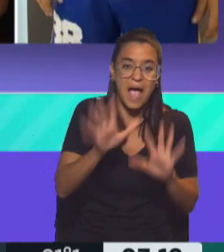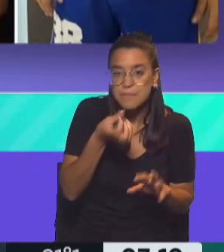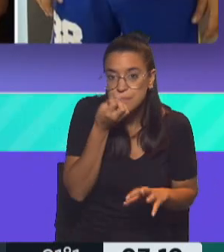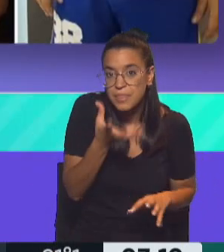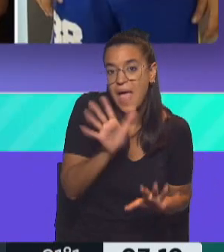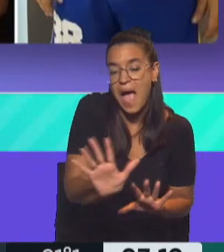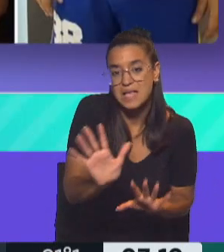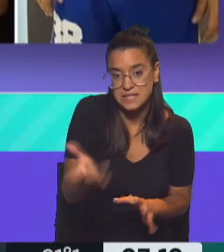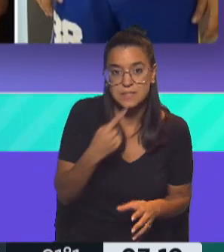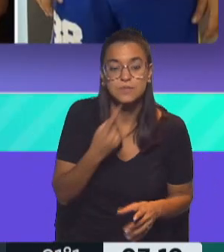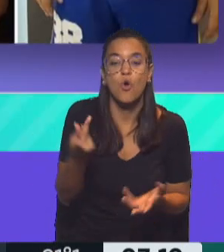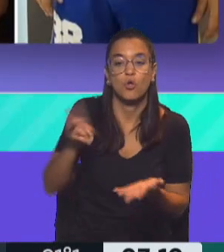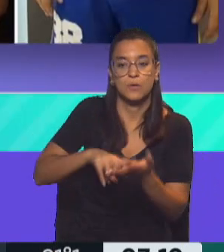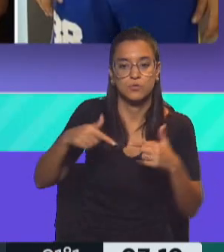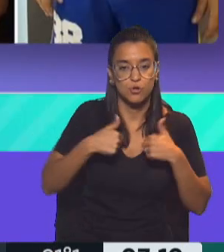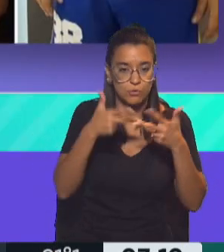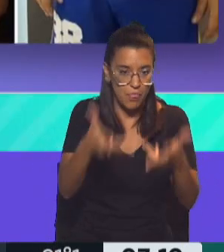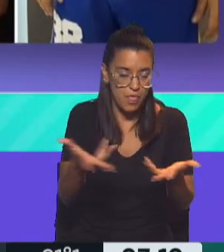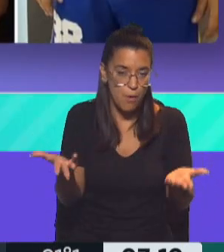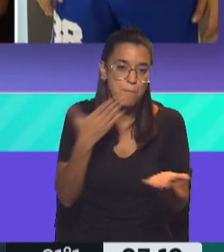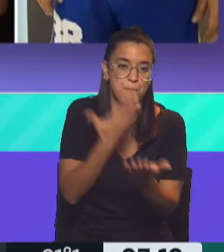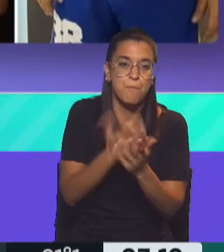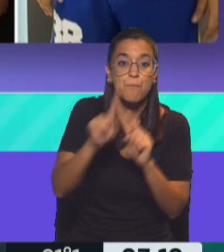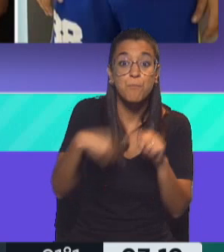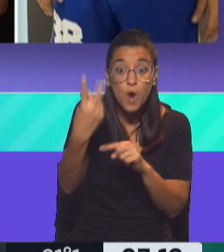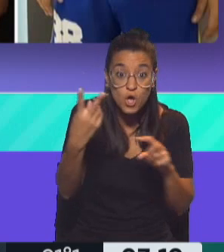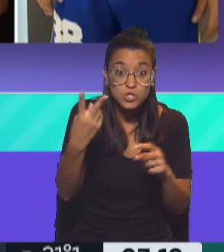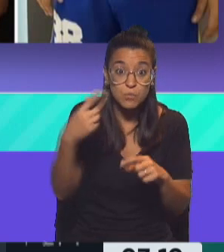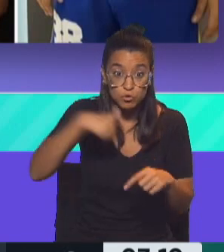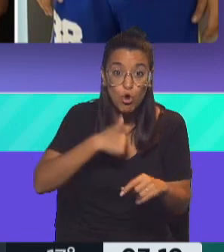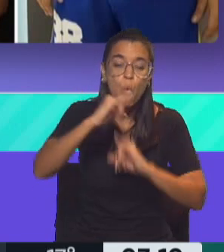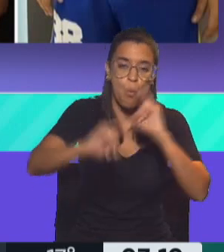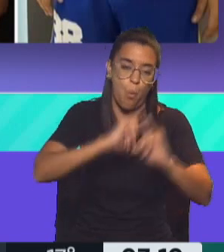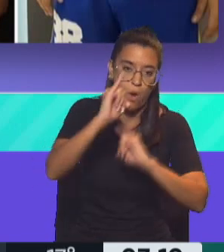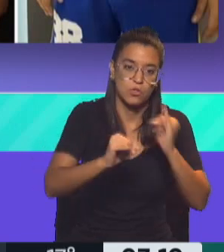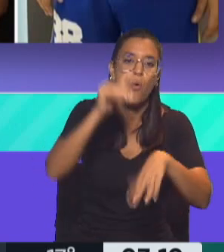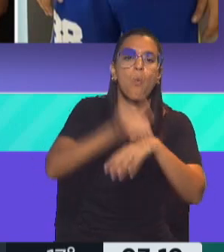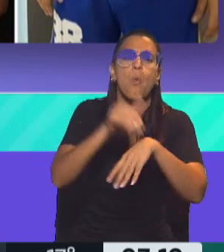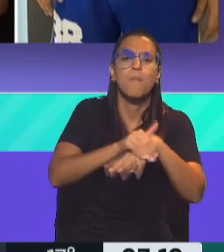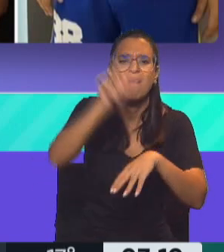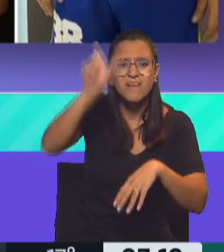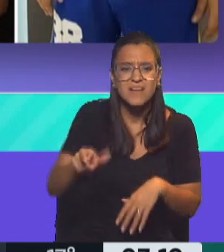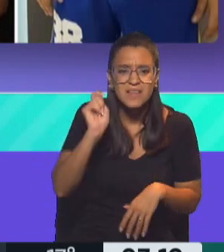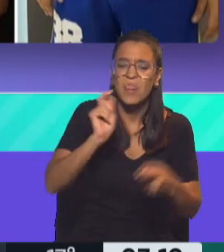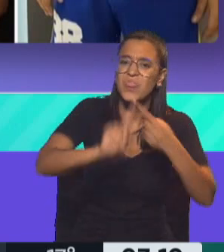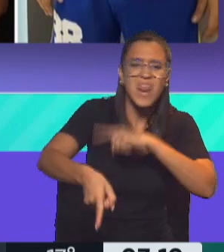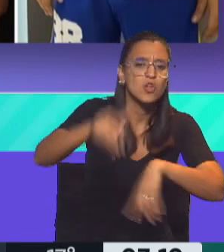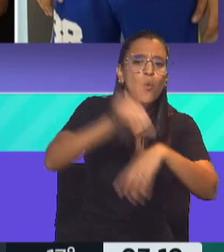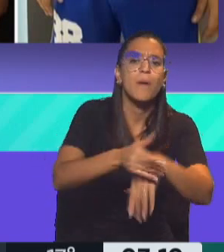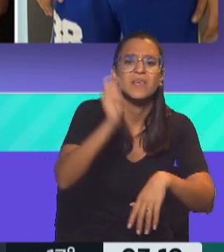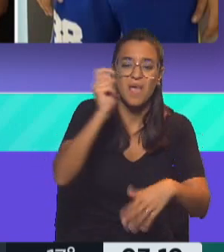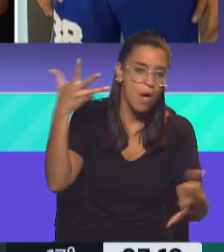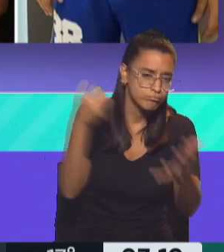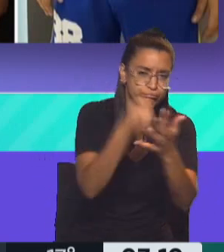de ellos y ale de nuevo te propongo en el próximo encuentro vamos a hablar del culpable del culpable directo del que